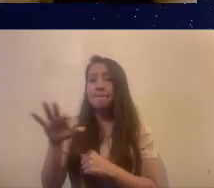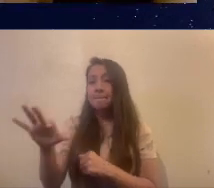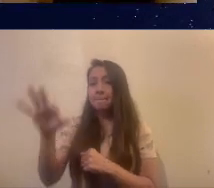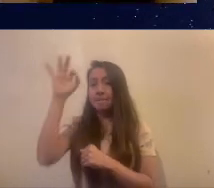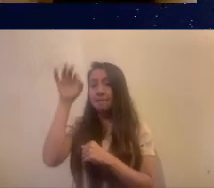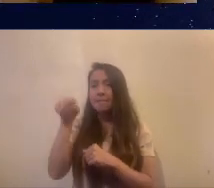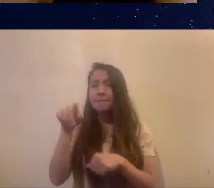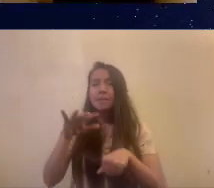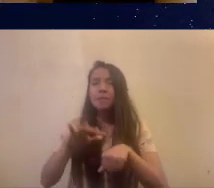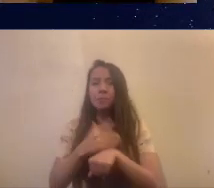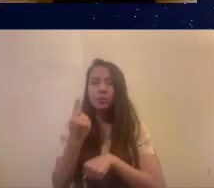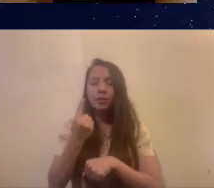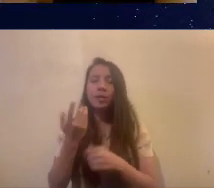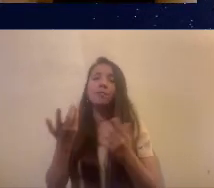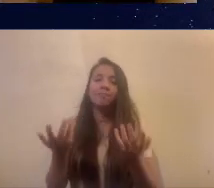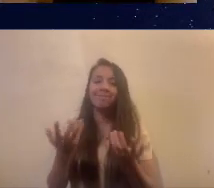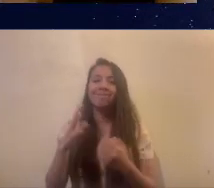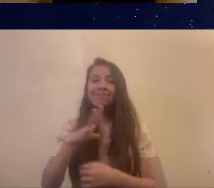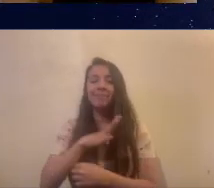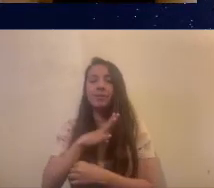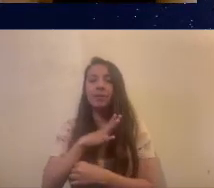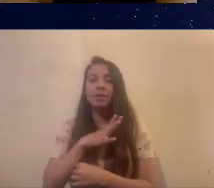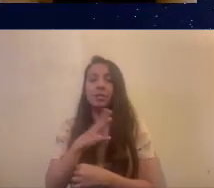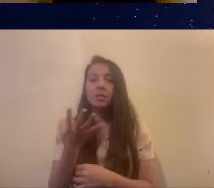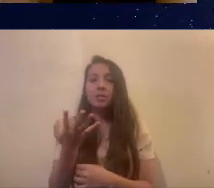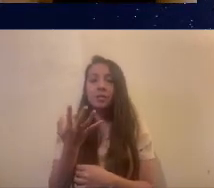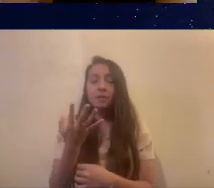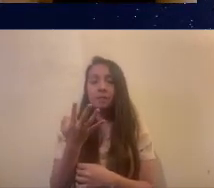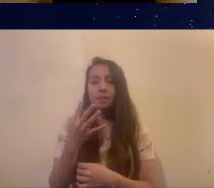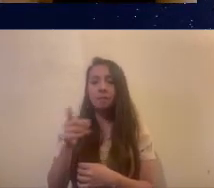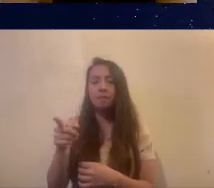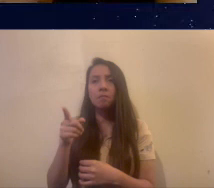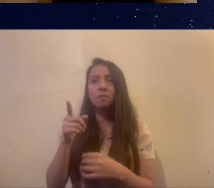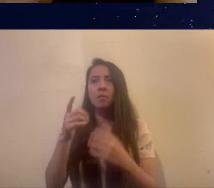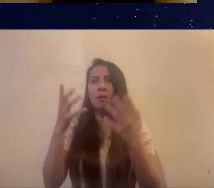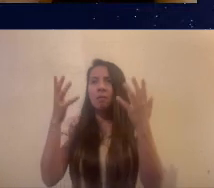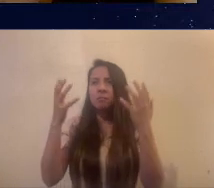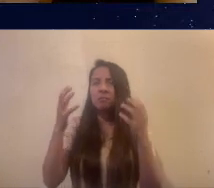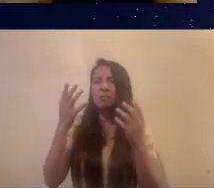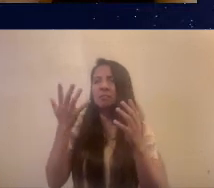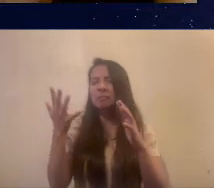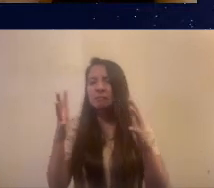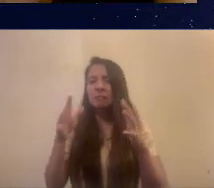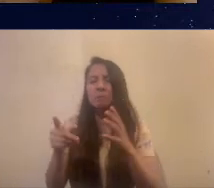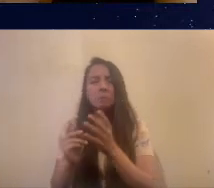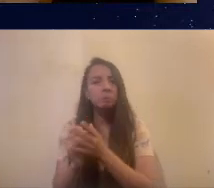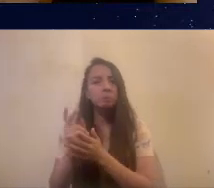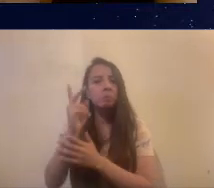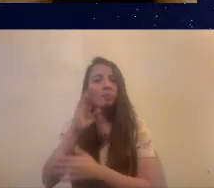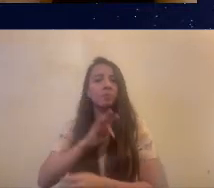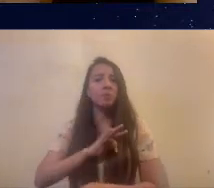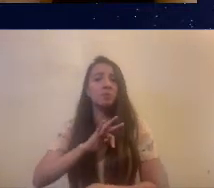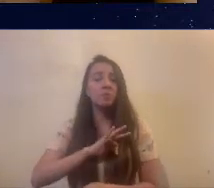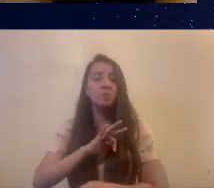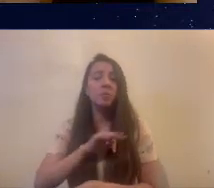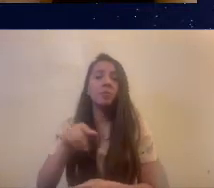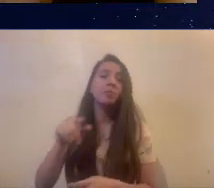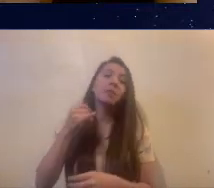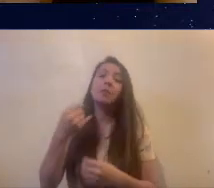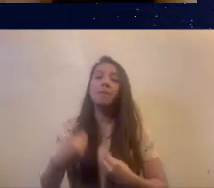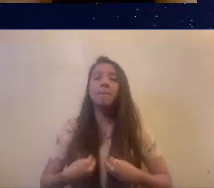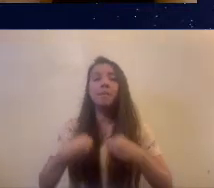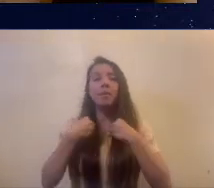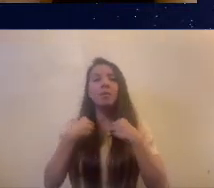¿Por qué la elegimos? Bueno, tiene una amplia adaptabilidad a ambientes desfavorables, tiene un ciclo de vida corto, desde